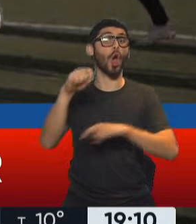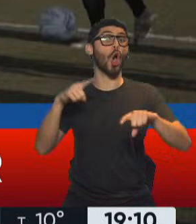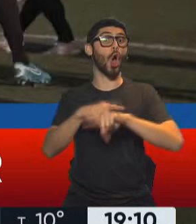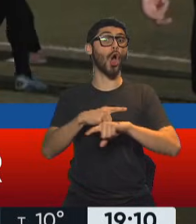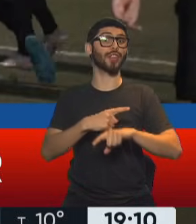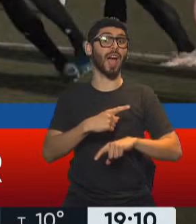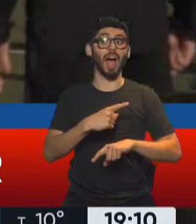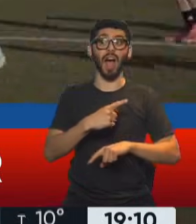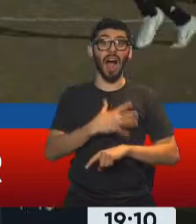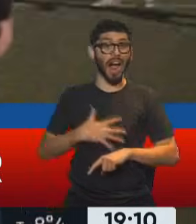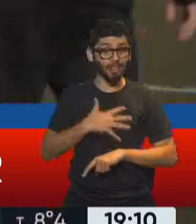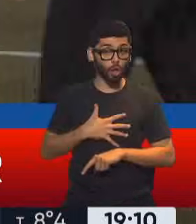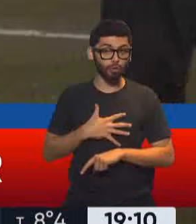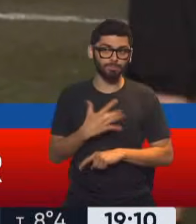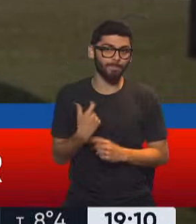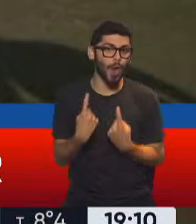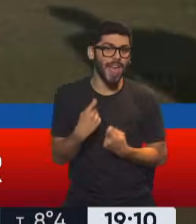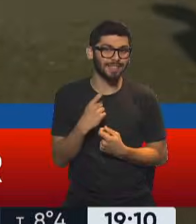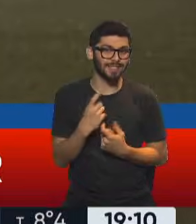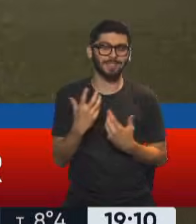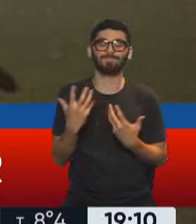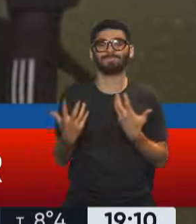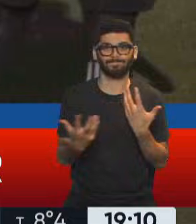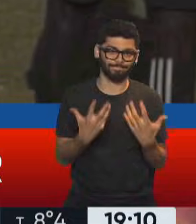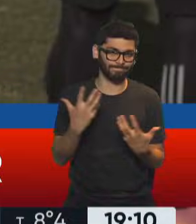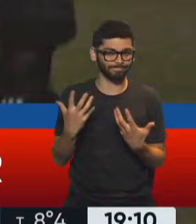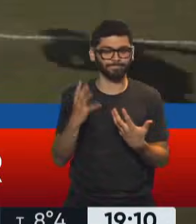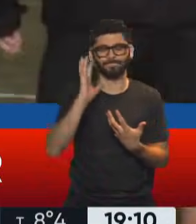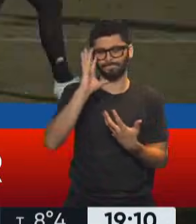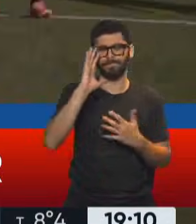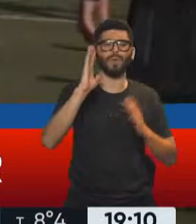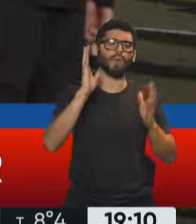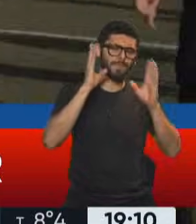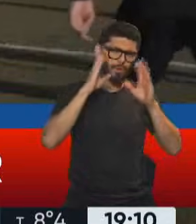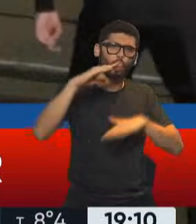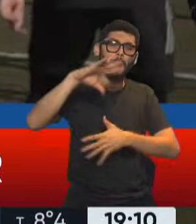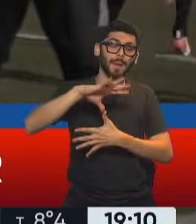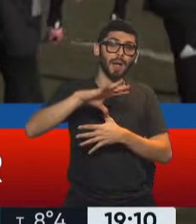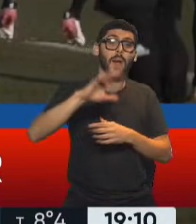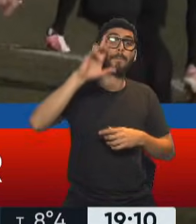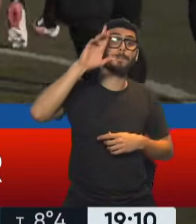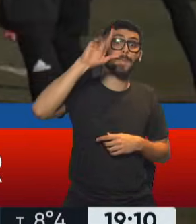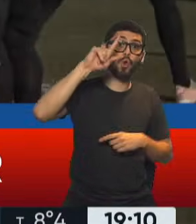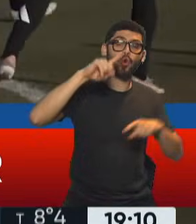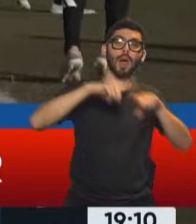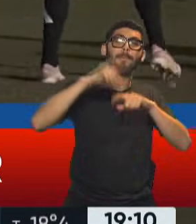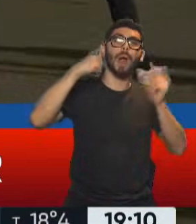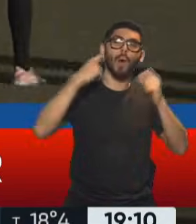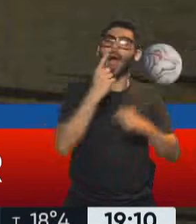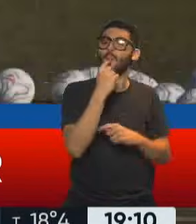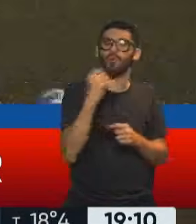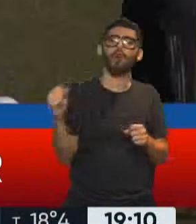seguramente lo va a utilizar. Bueno, hablando de la Copa América, Perú-Paraguay, ya con arbitraje